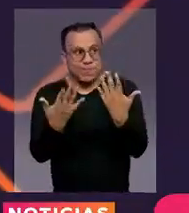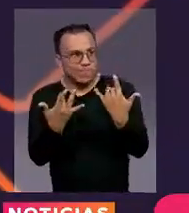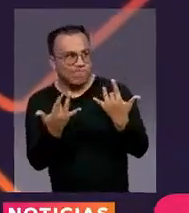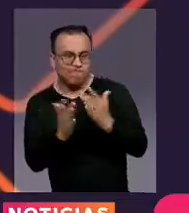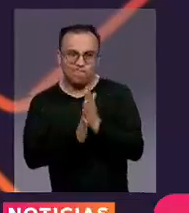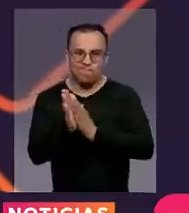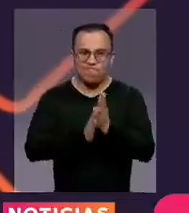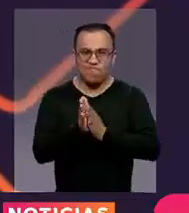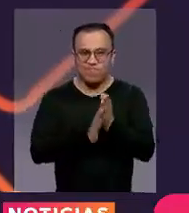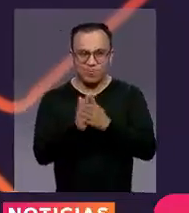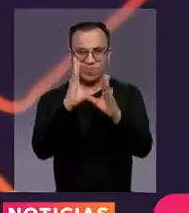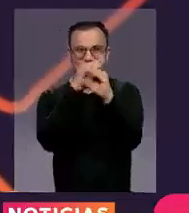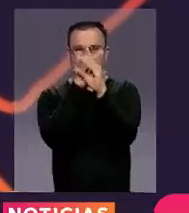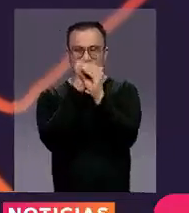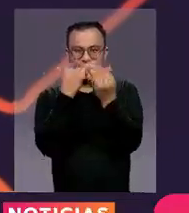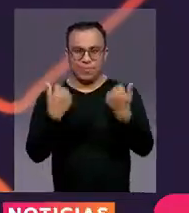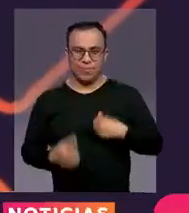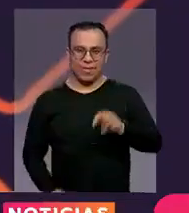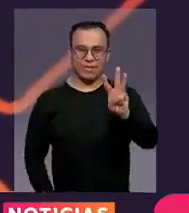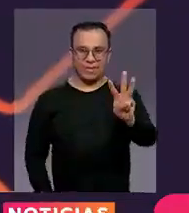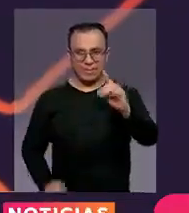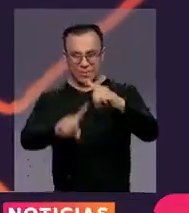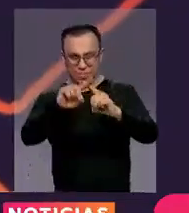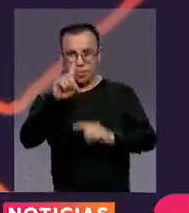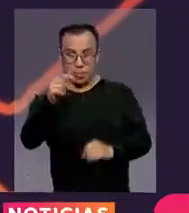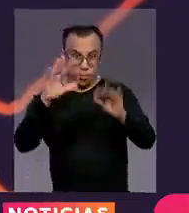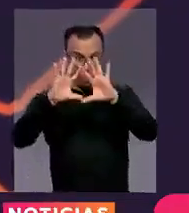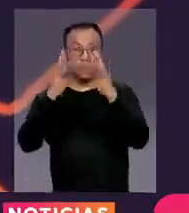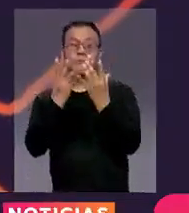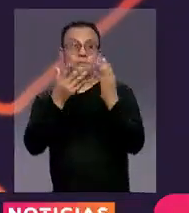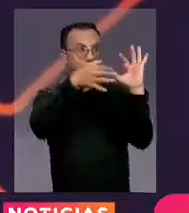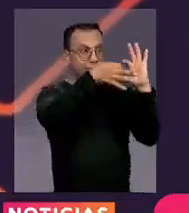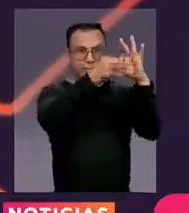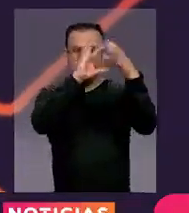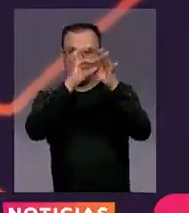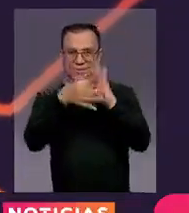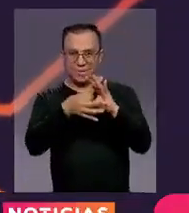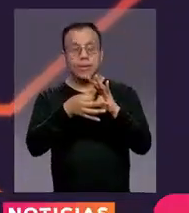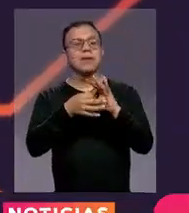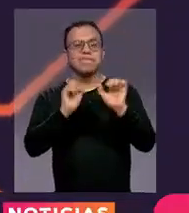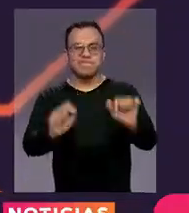cuando inicia un sueño 3x1, mundial, olímpicos y